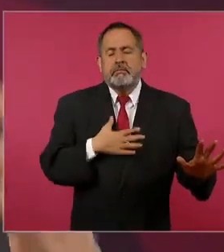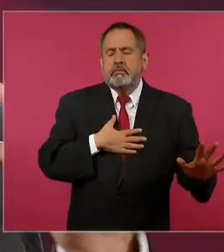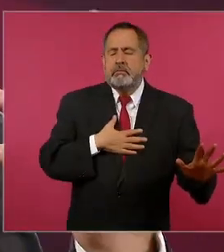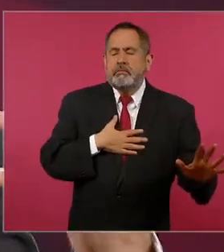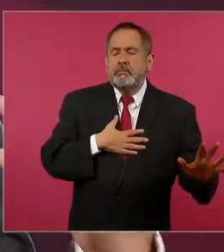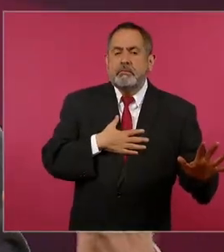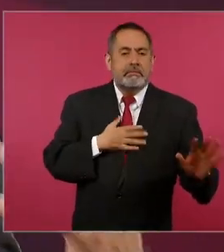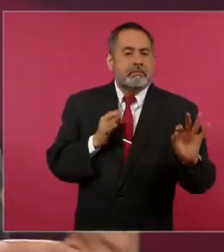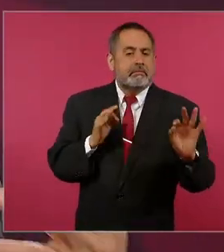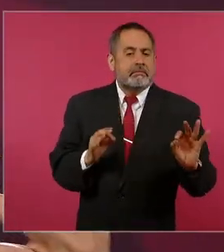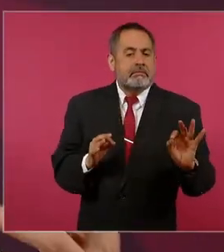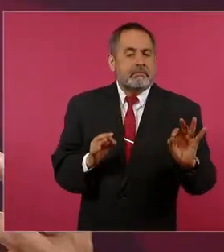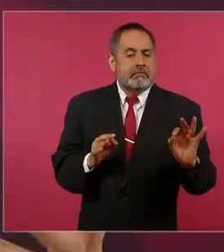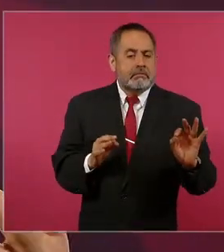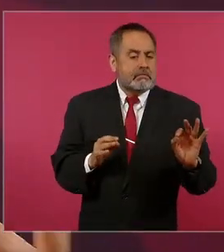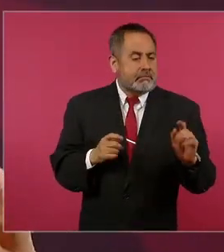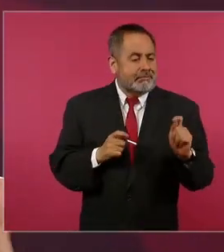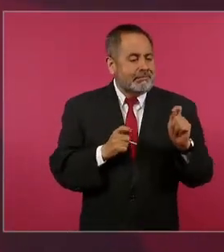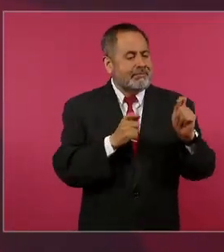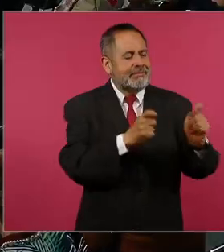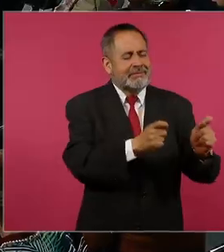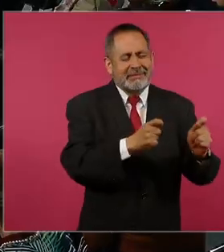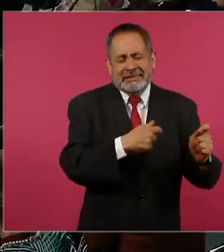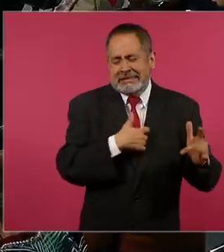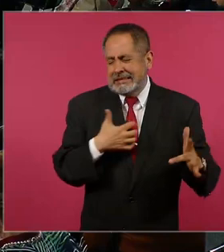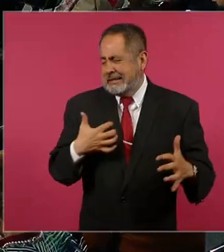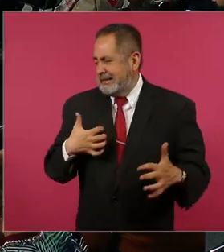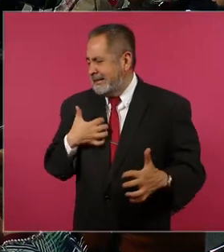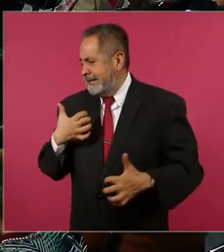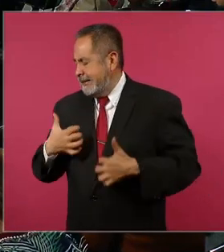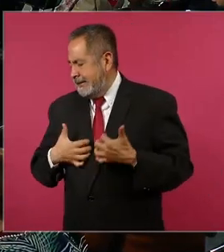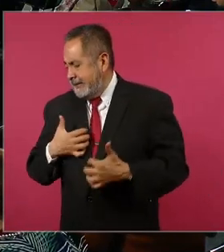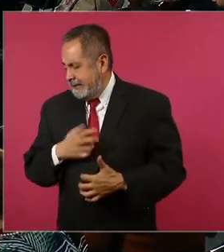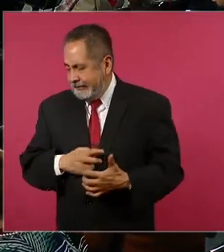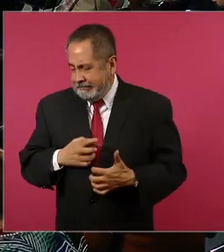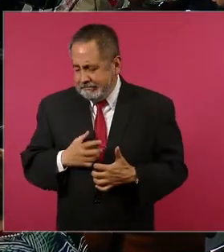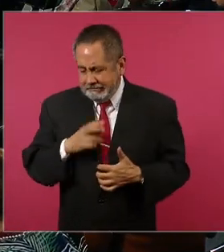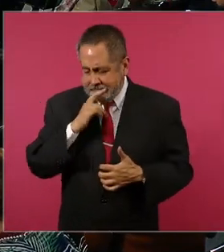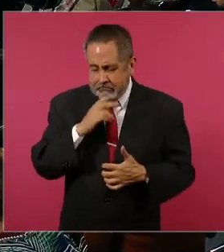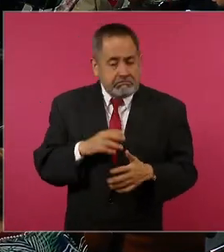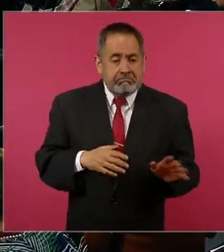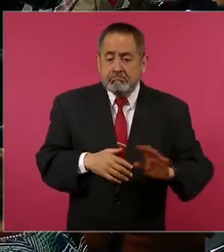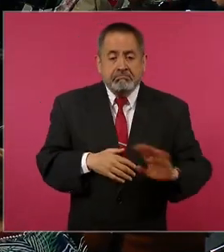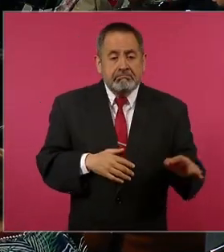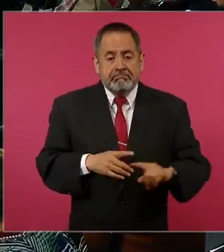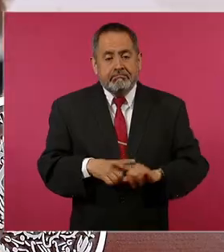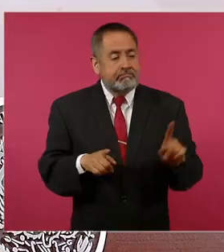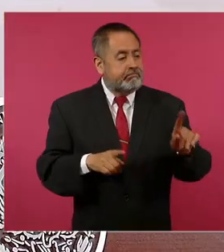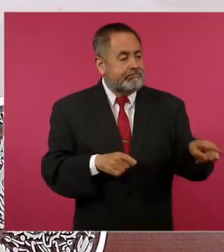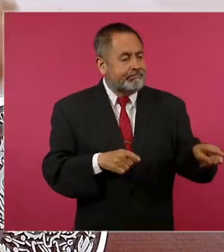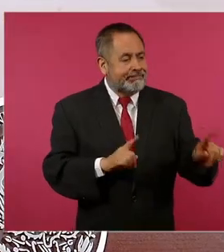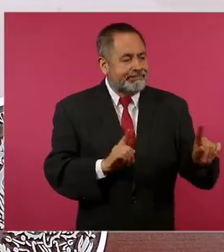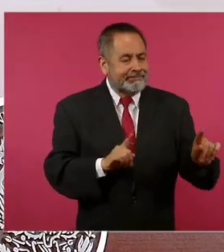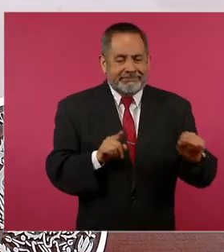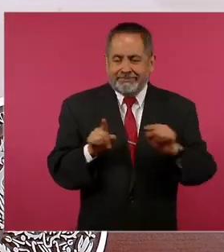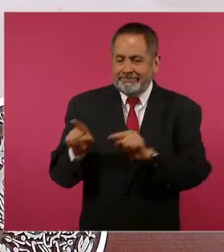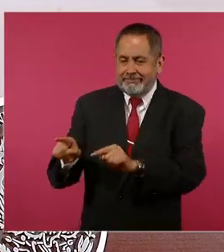Entonces, me iría yo con alguna preocupación.